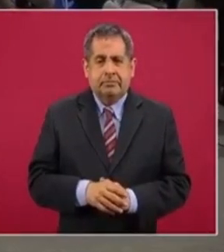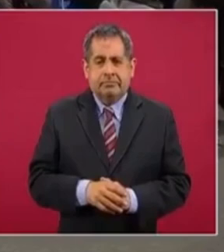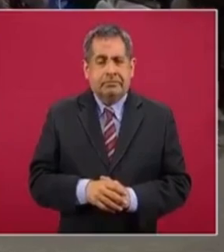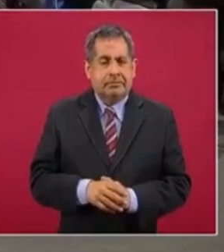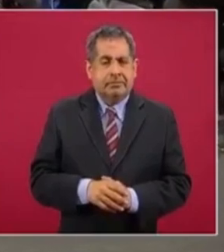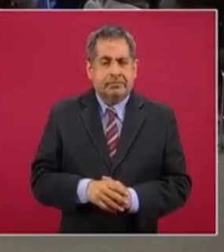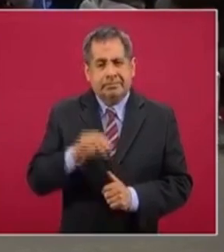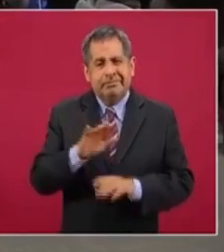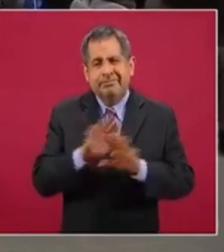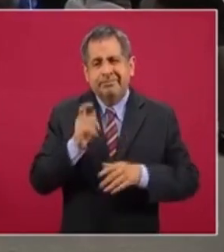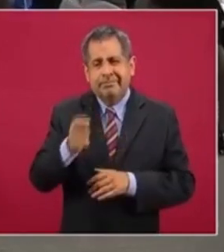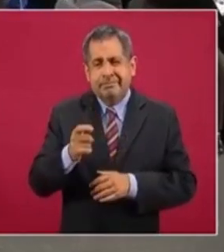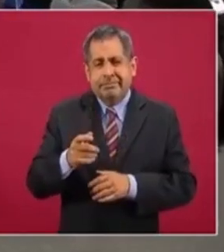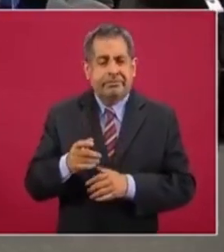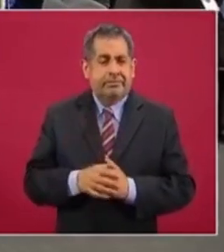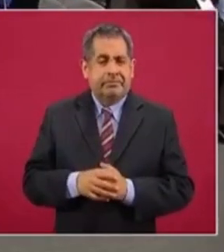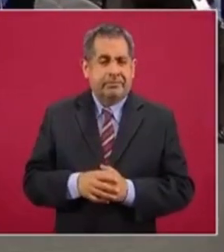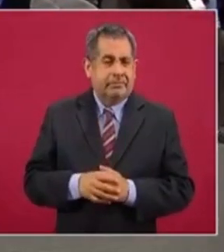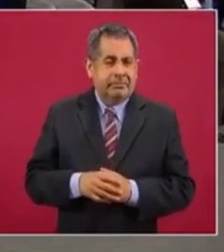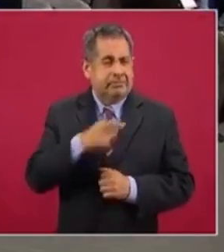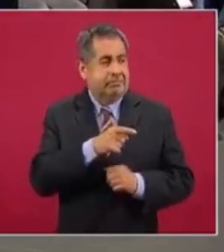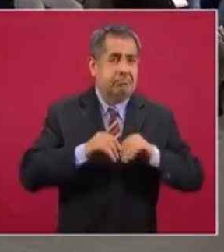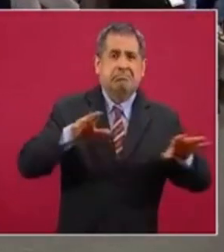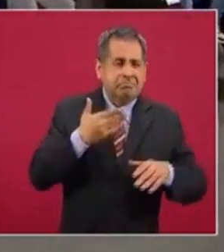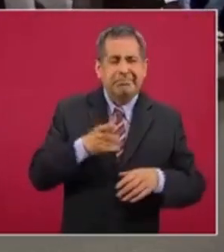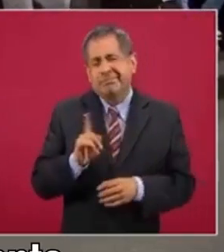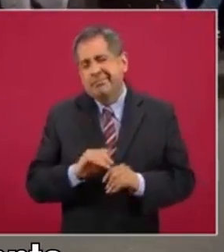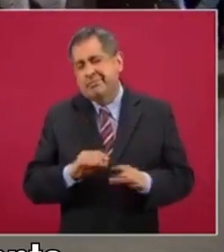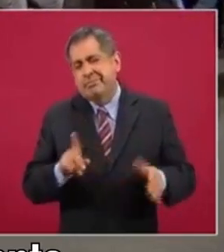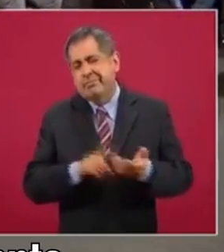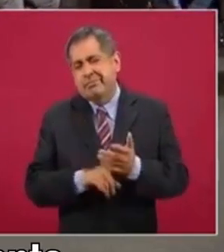Sí, y pero ya no tiene el mismo efecto.